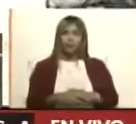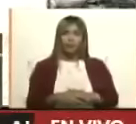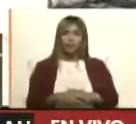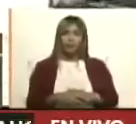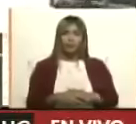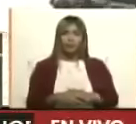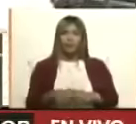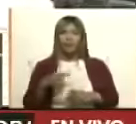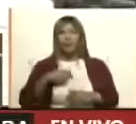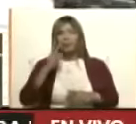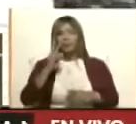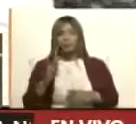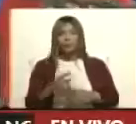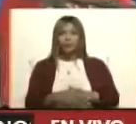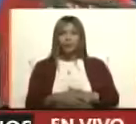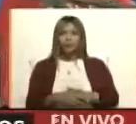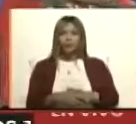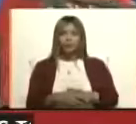Hemos visto,